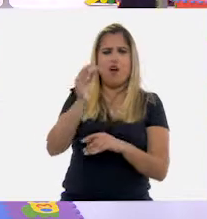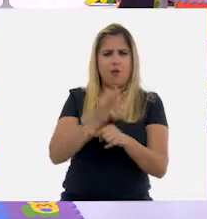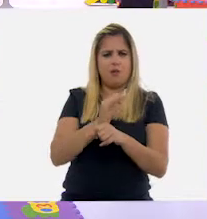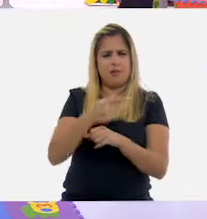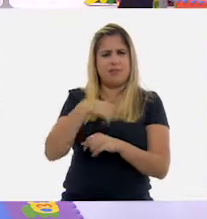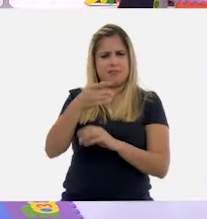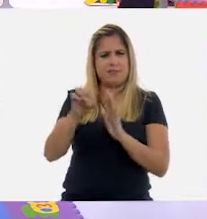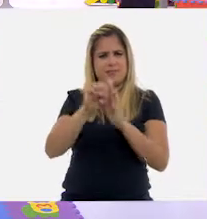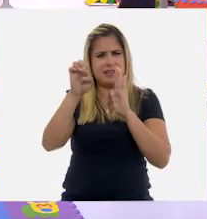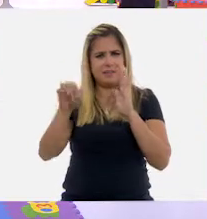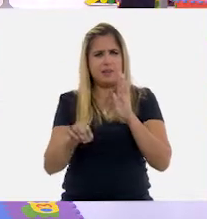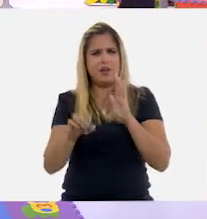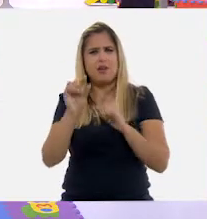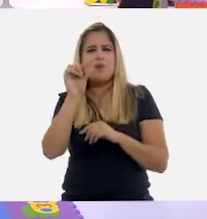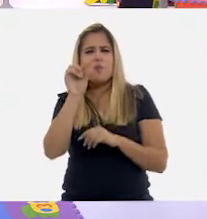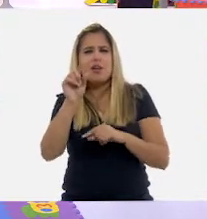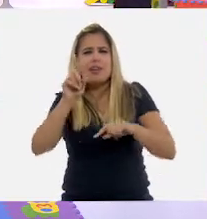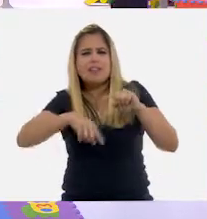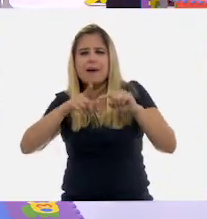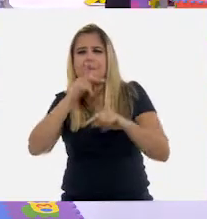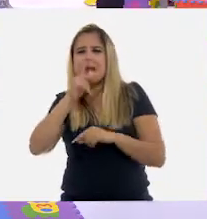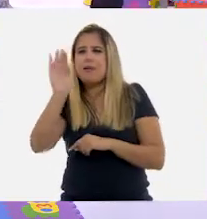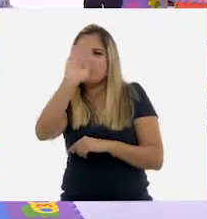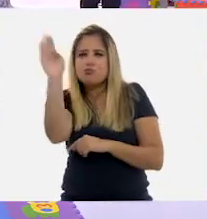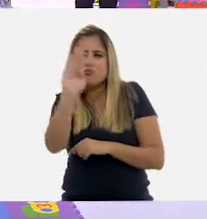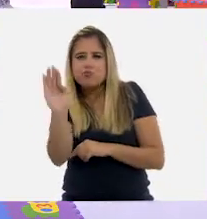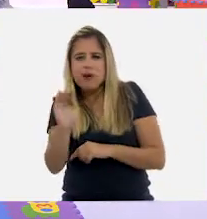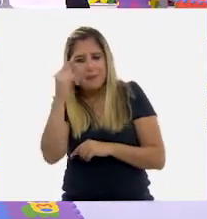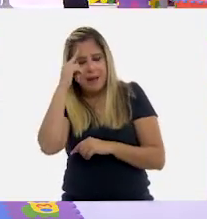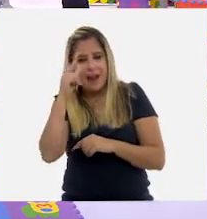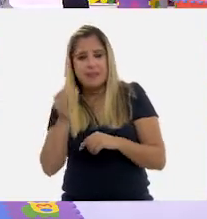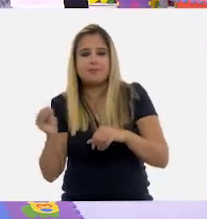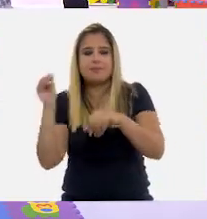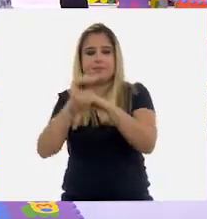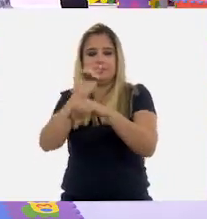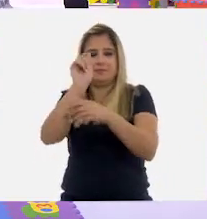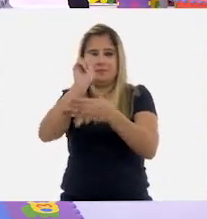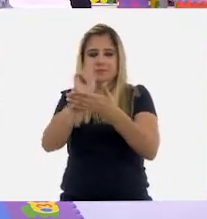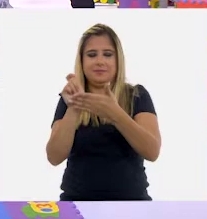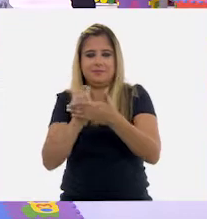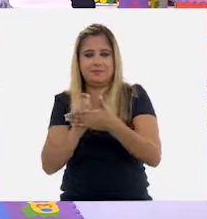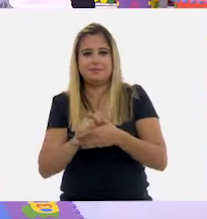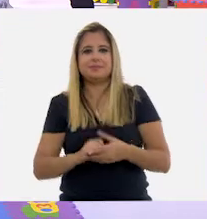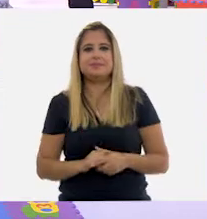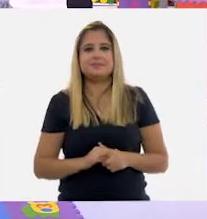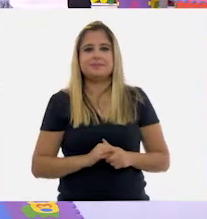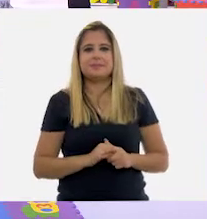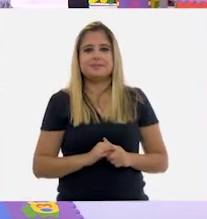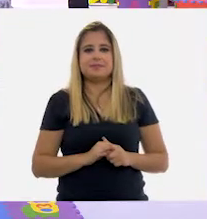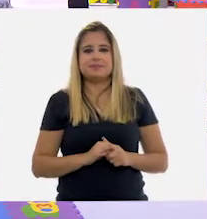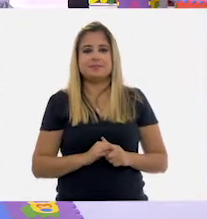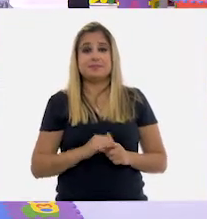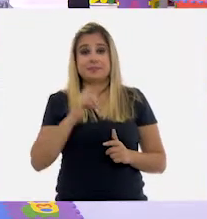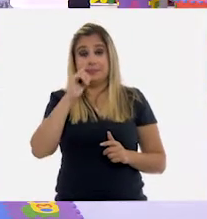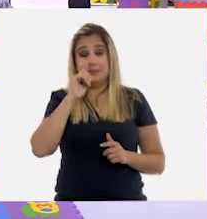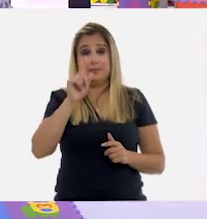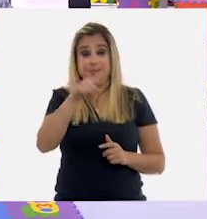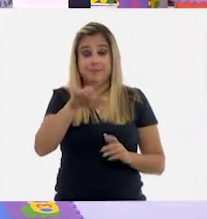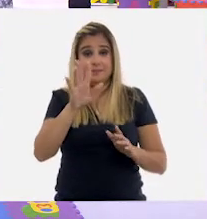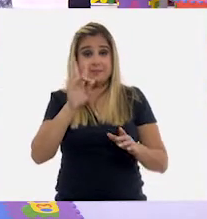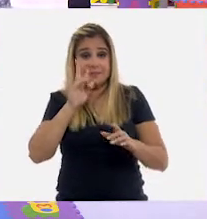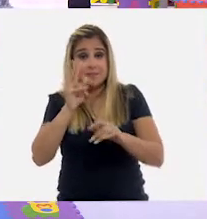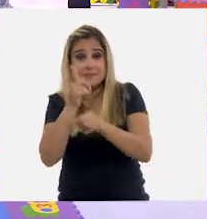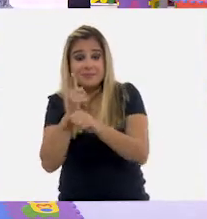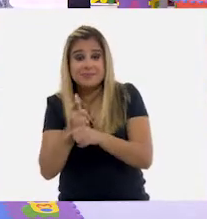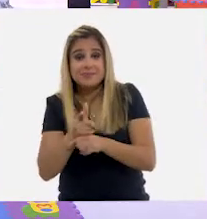que vamos a tener que quitar estas palabras para poder escribir. Si quiere, yo le por favor. Ustedes ya se dieron cuenta, ¿cierto?